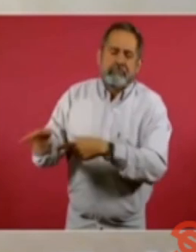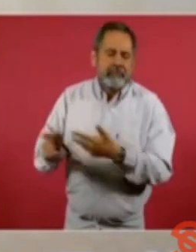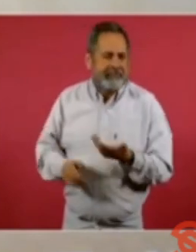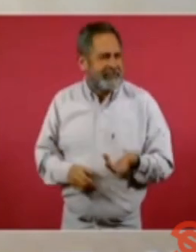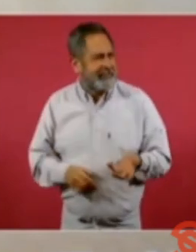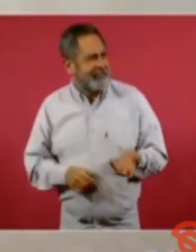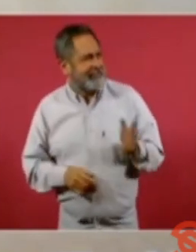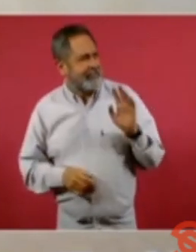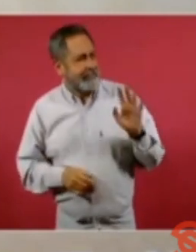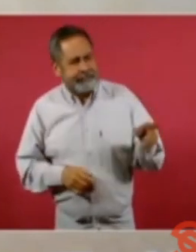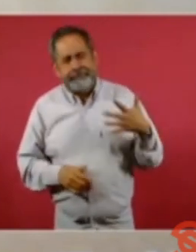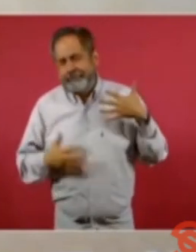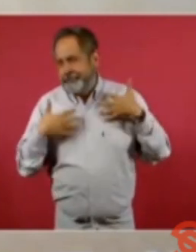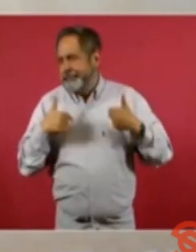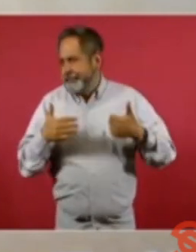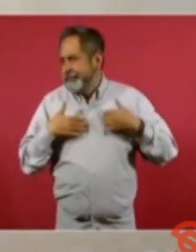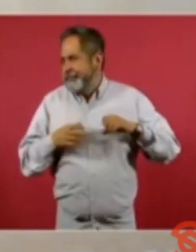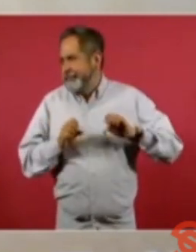se entiende,